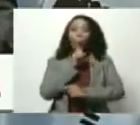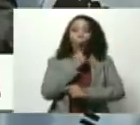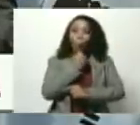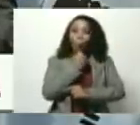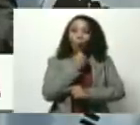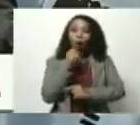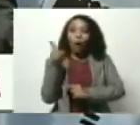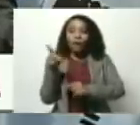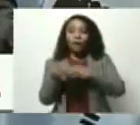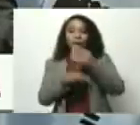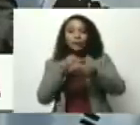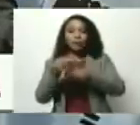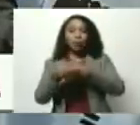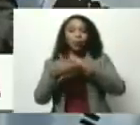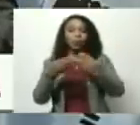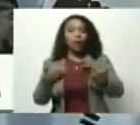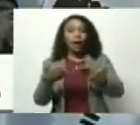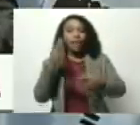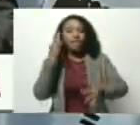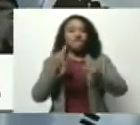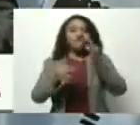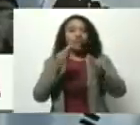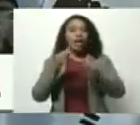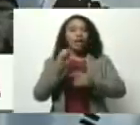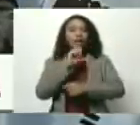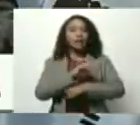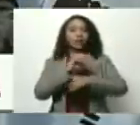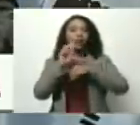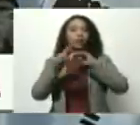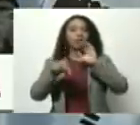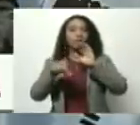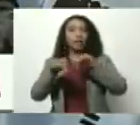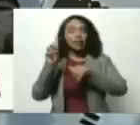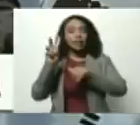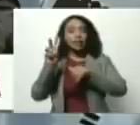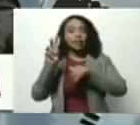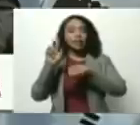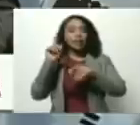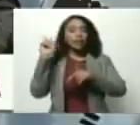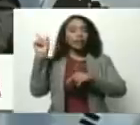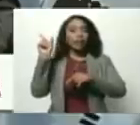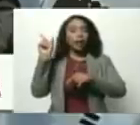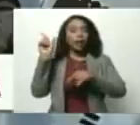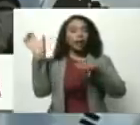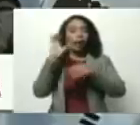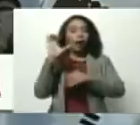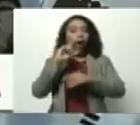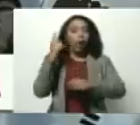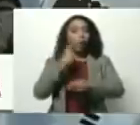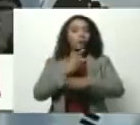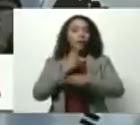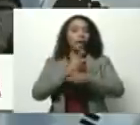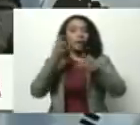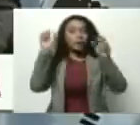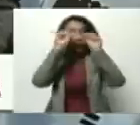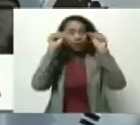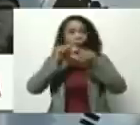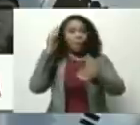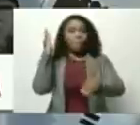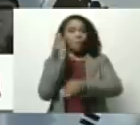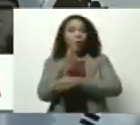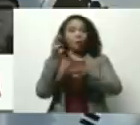Allí comisionamos a la Fiscalía 117 del Área Metropolitana de Caracas, con competencia en sistema penal,